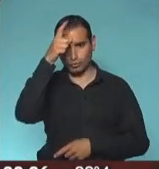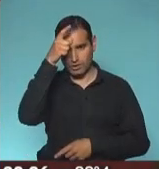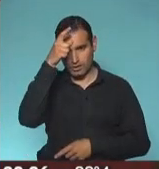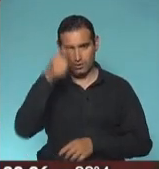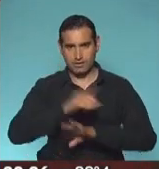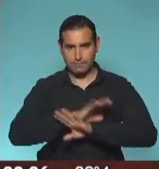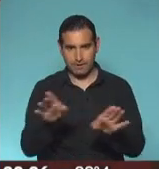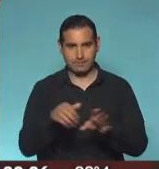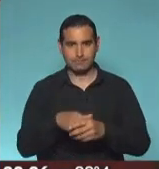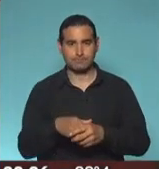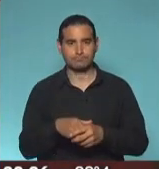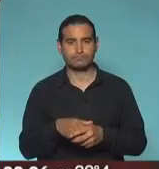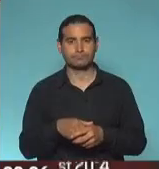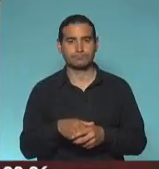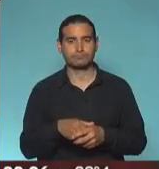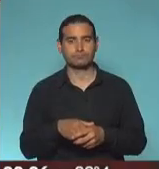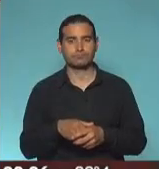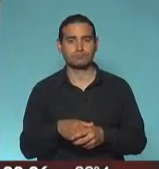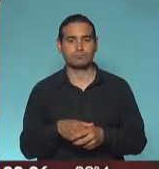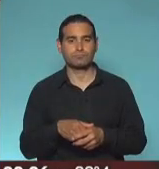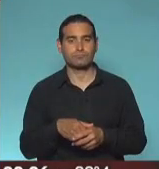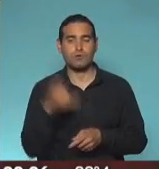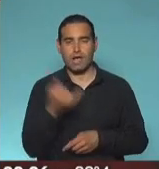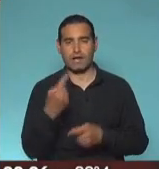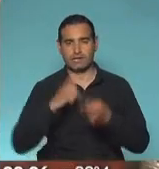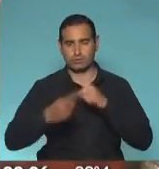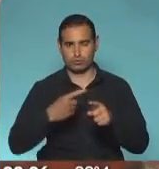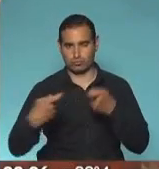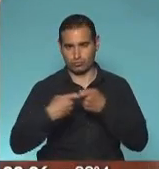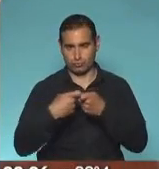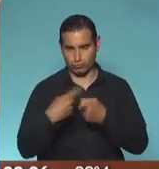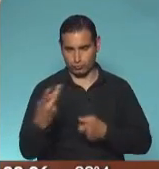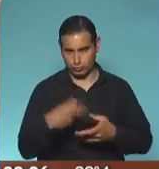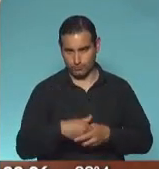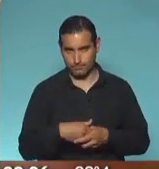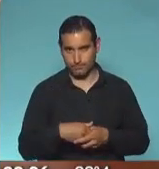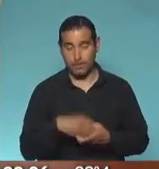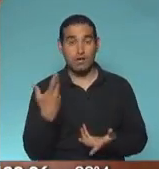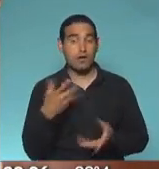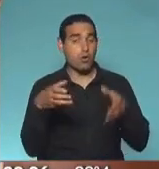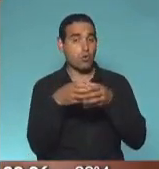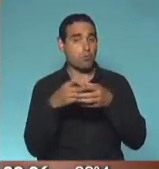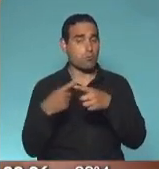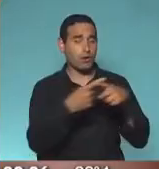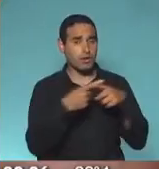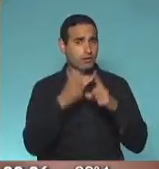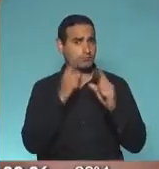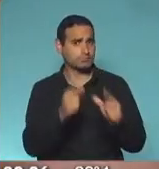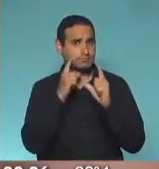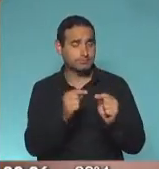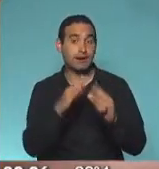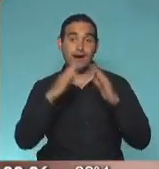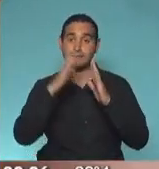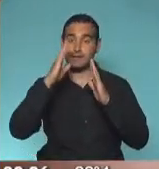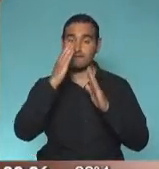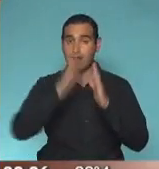the damage this is doing to our bilateral relationship. Es que la crítica republicana encendió alarmas en la Casa